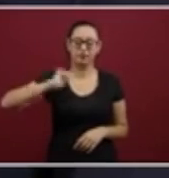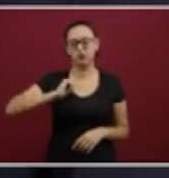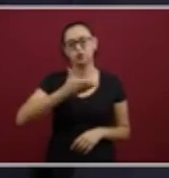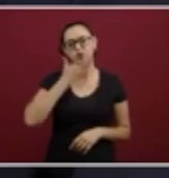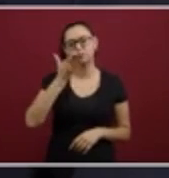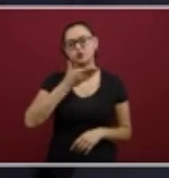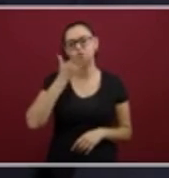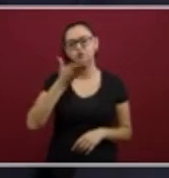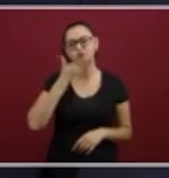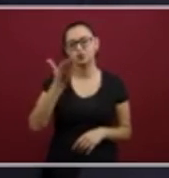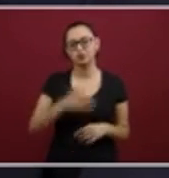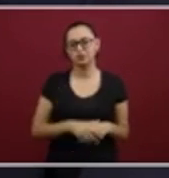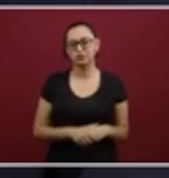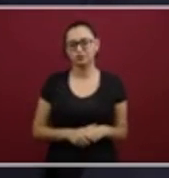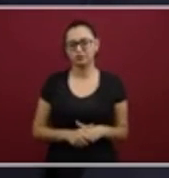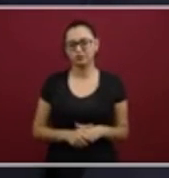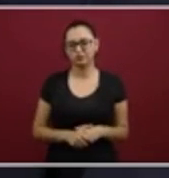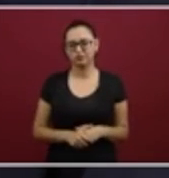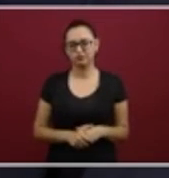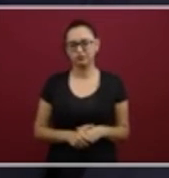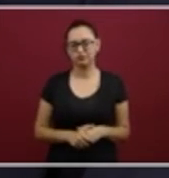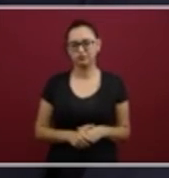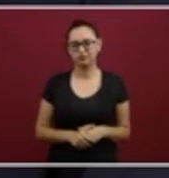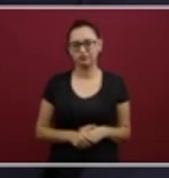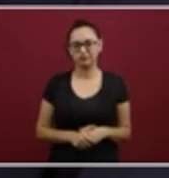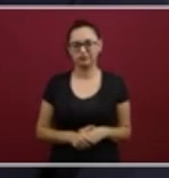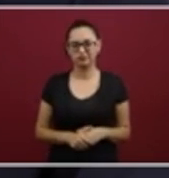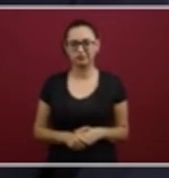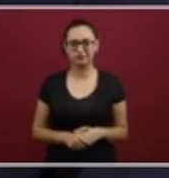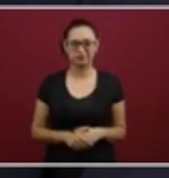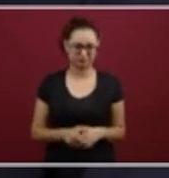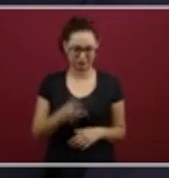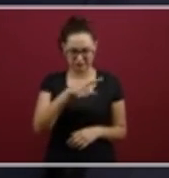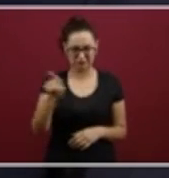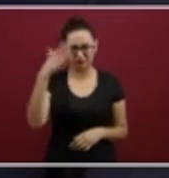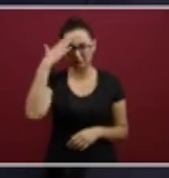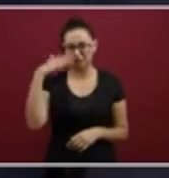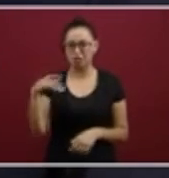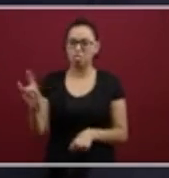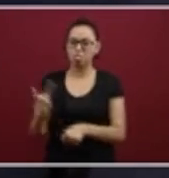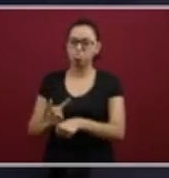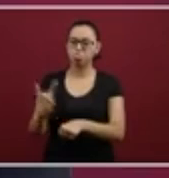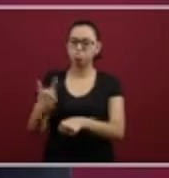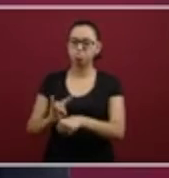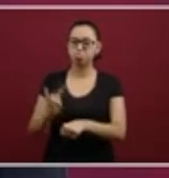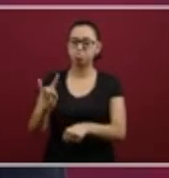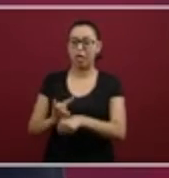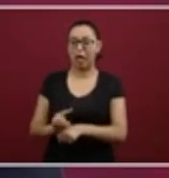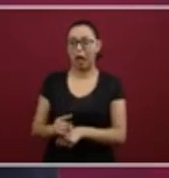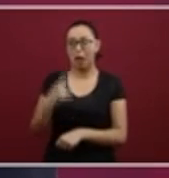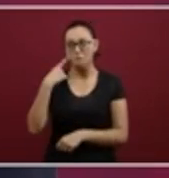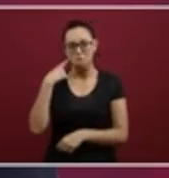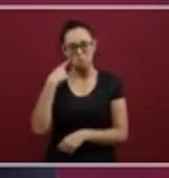cuando le jugaban el dedo en la boca a la gente, a que metían a la cárcel,